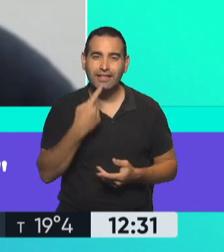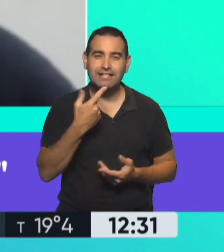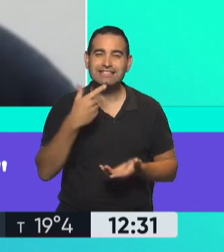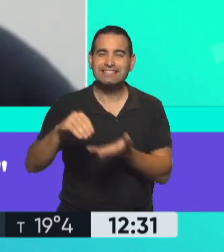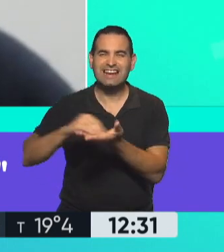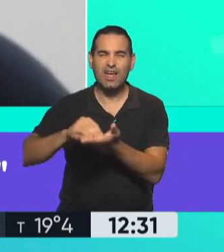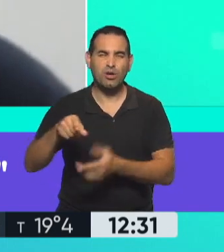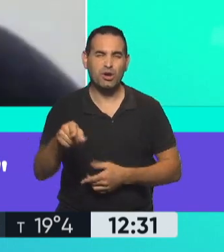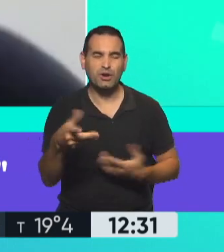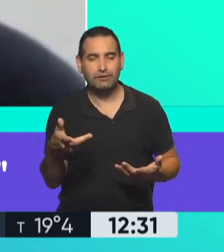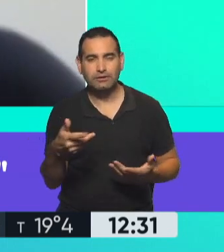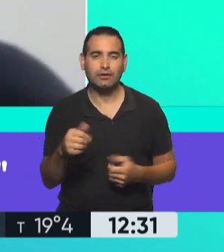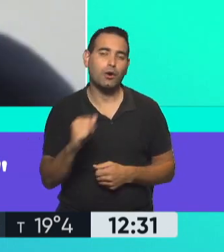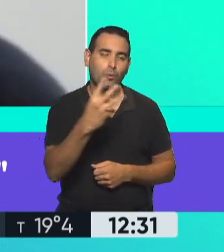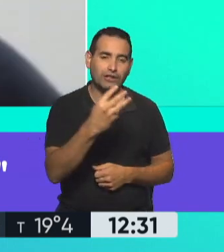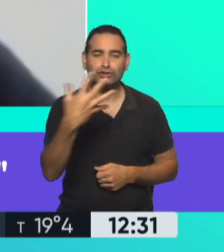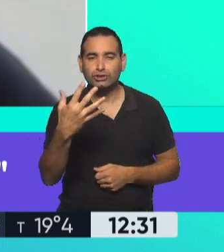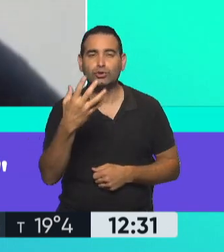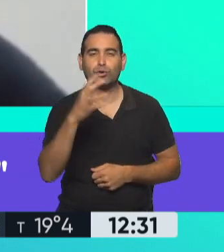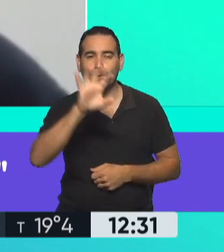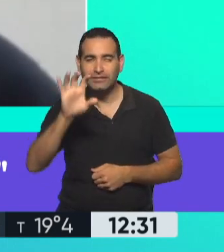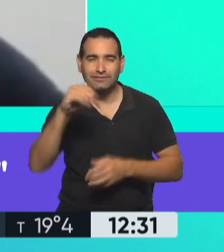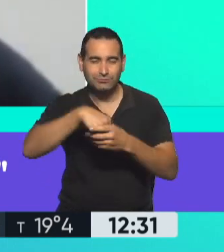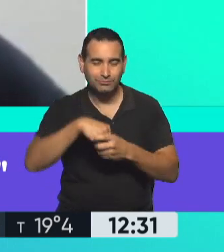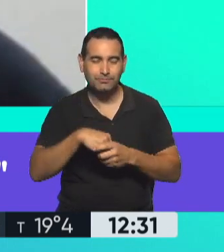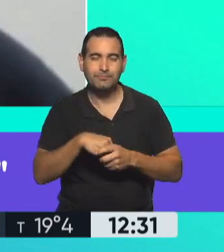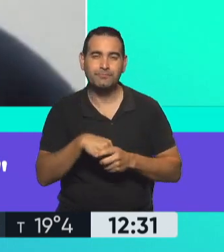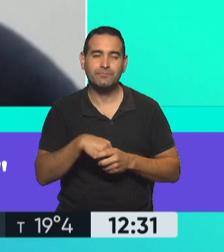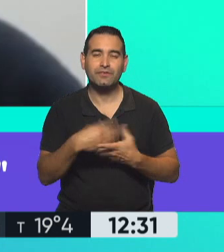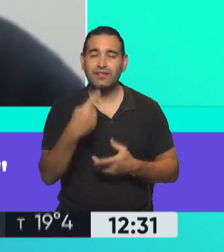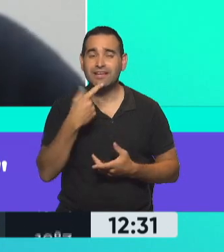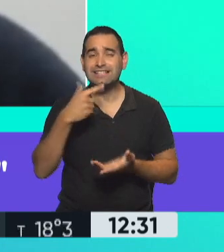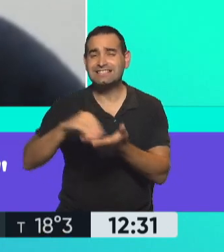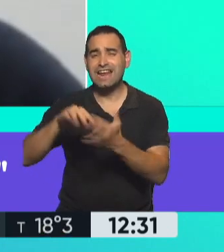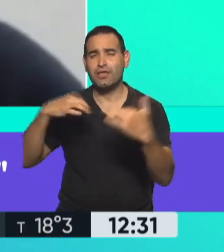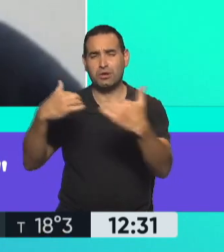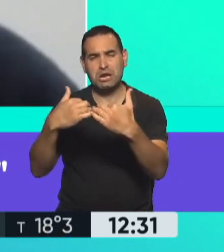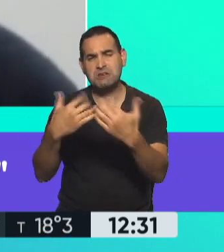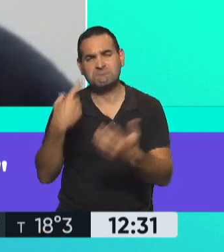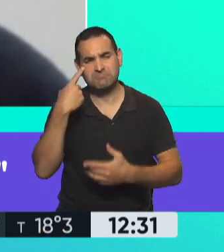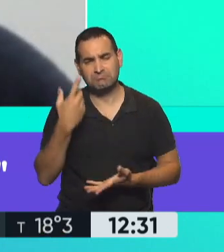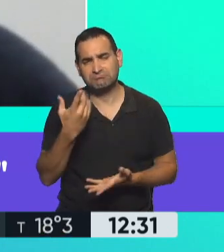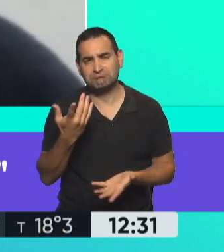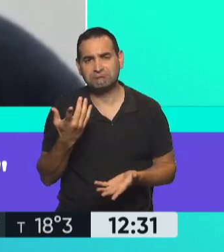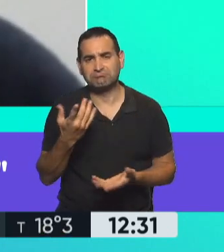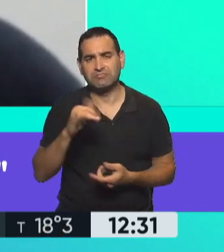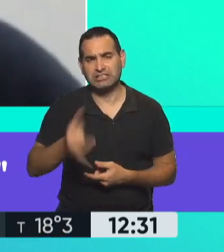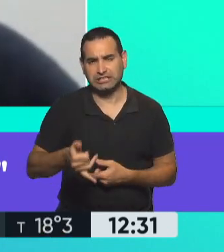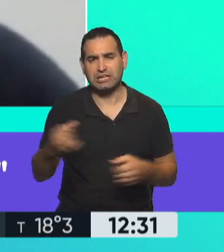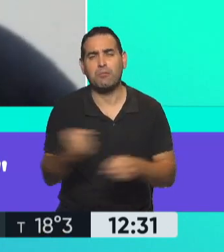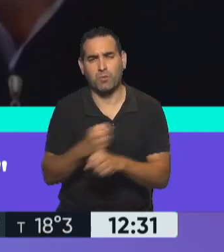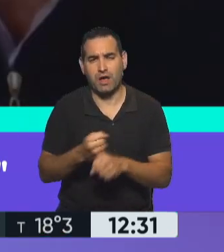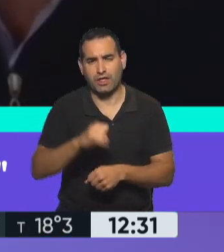senadores, más las 4 o 5 provincias nuevas que se suman, por eso digo que en senadores nosotros estimamos que va a haber que se va a